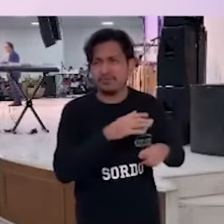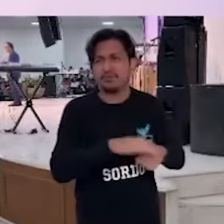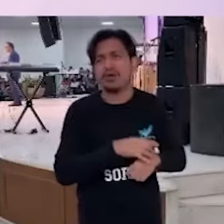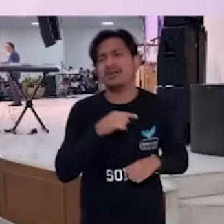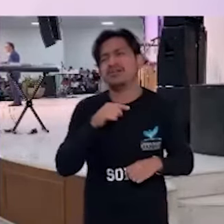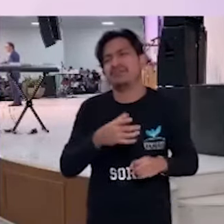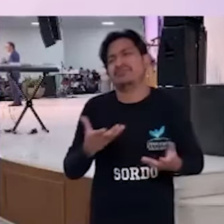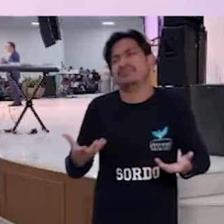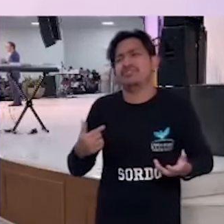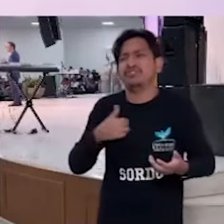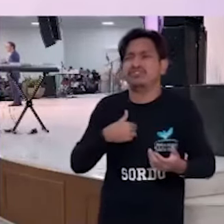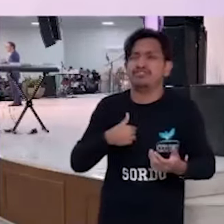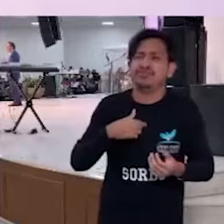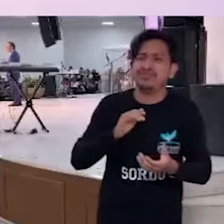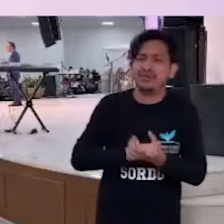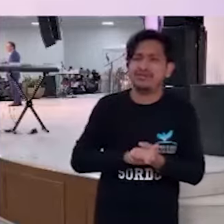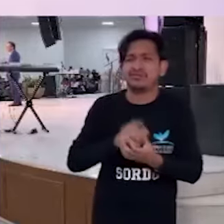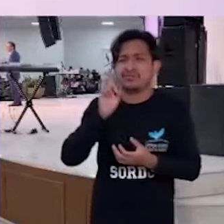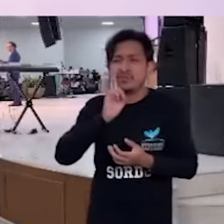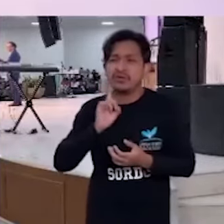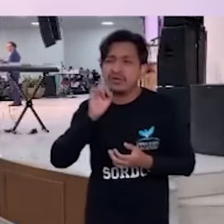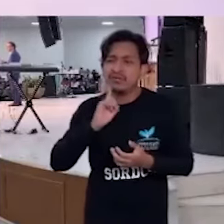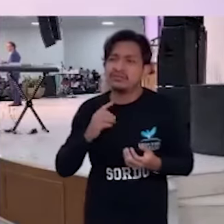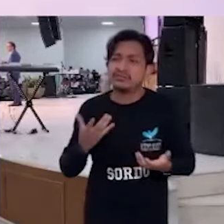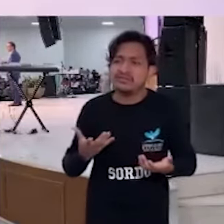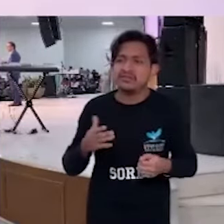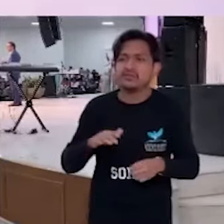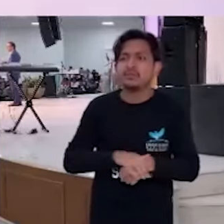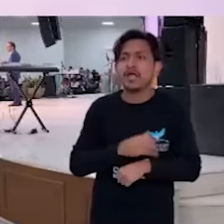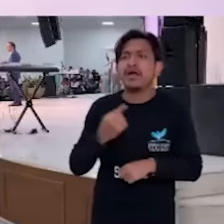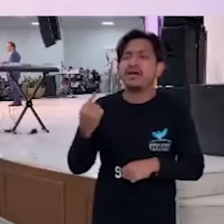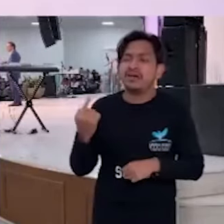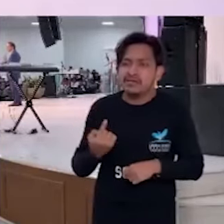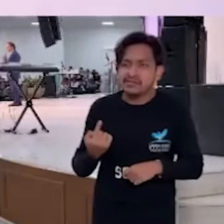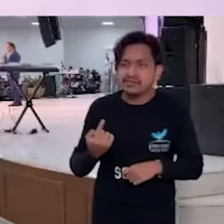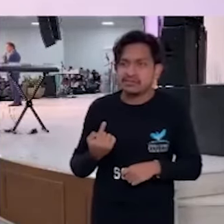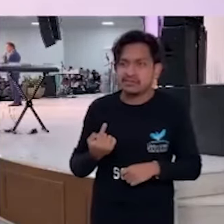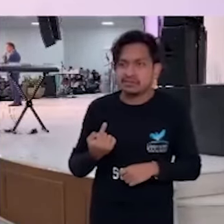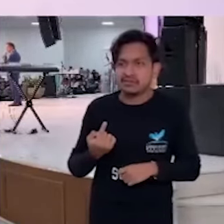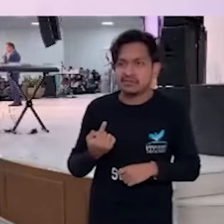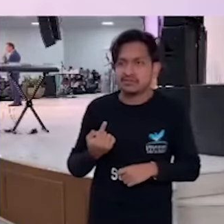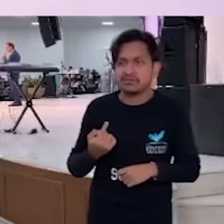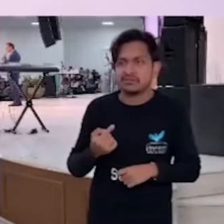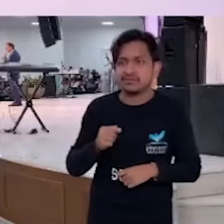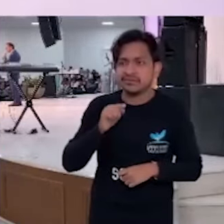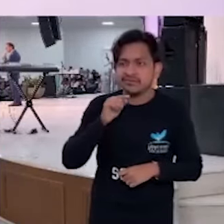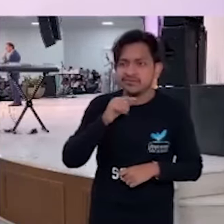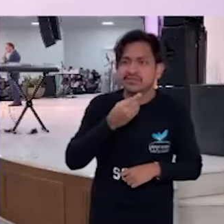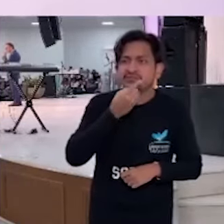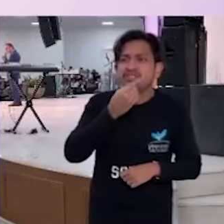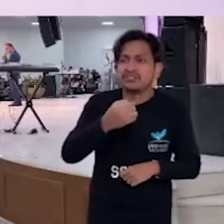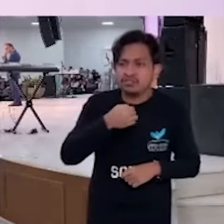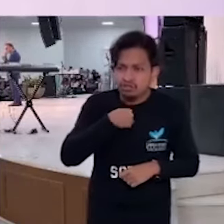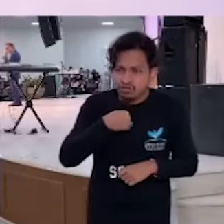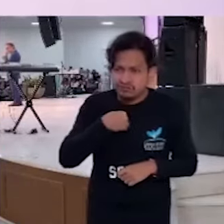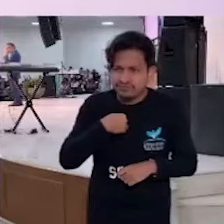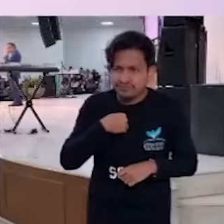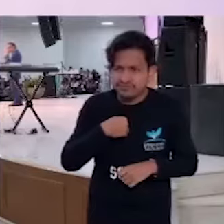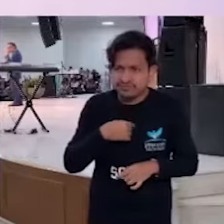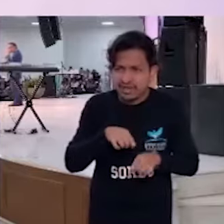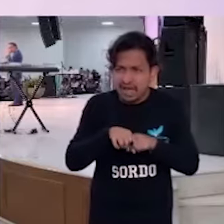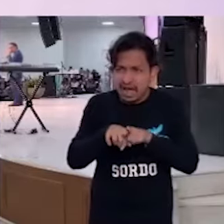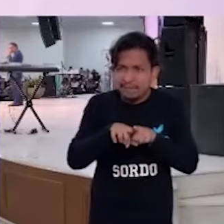esposa, déjeme imaginar. ¿Por qué fuiste a decir que era tu hermana? Bueno, la Biblia dice que además era su hermana,